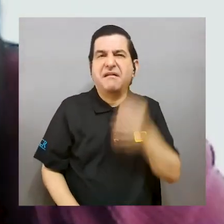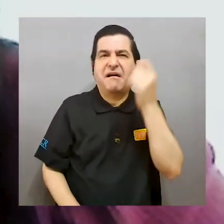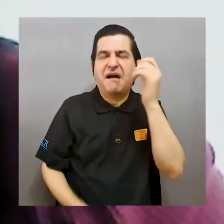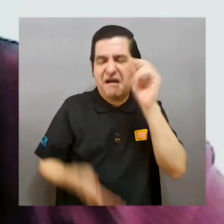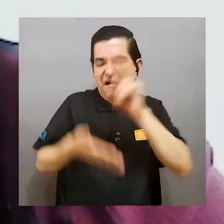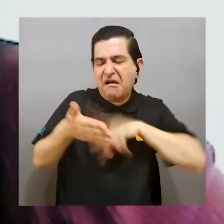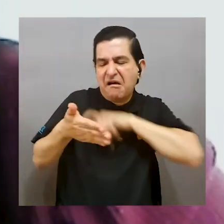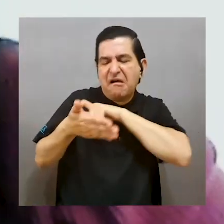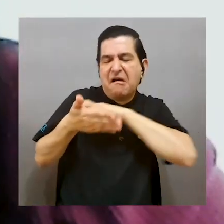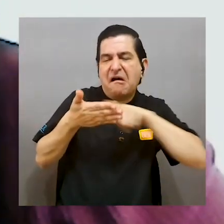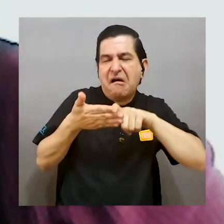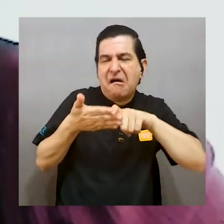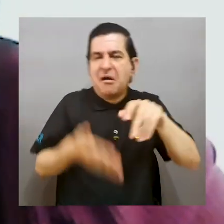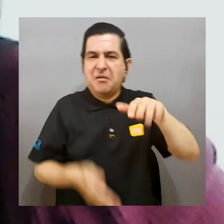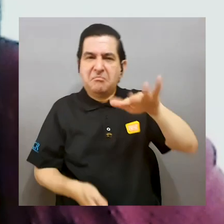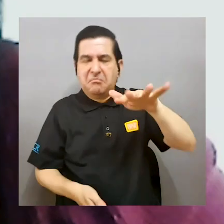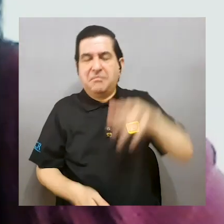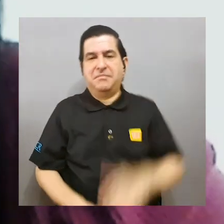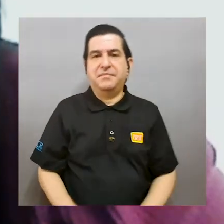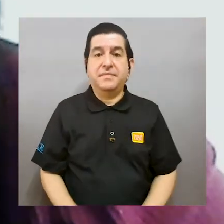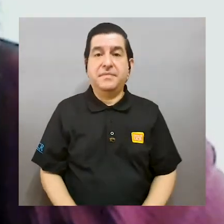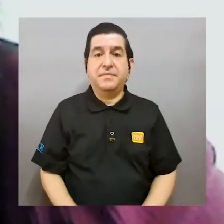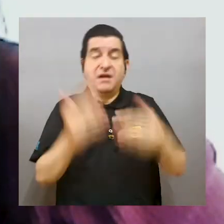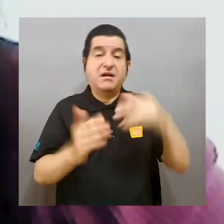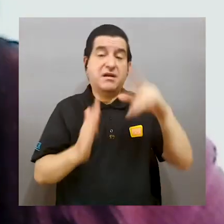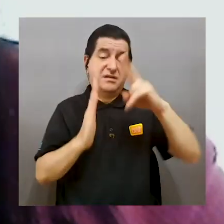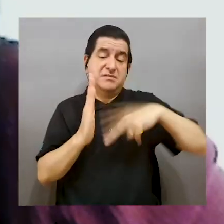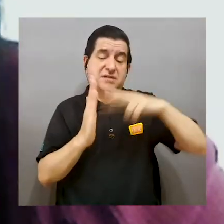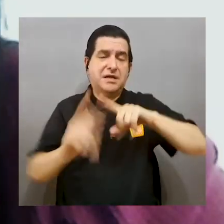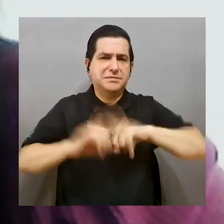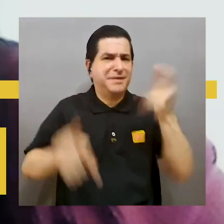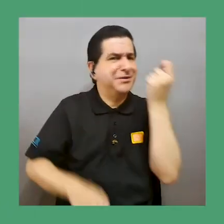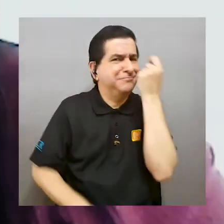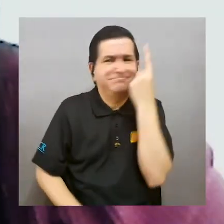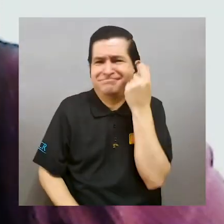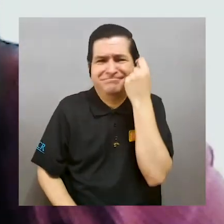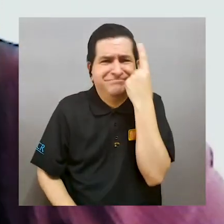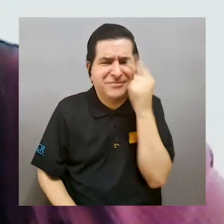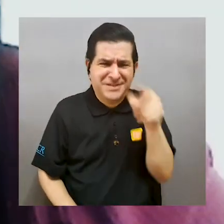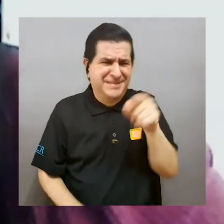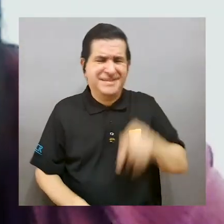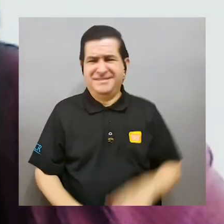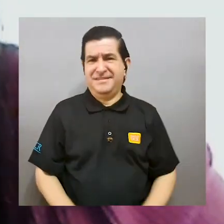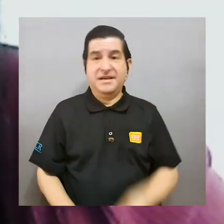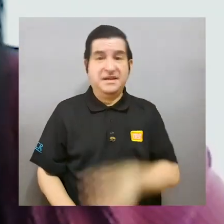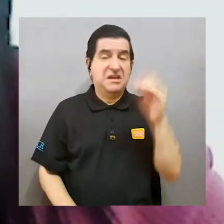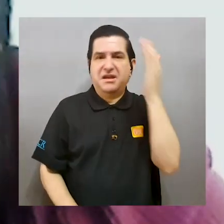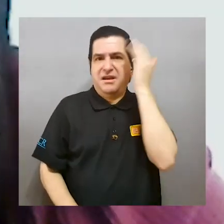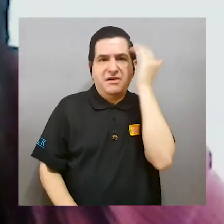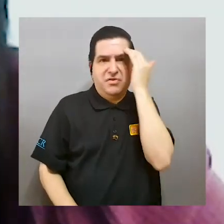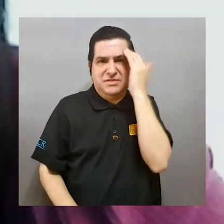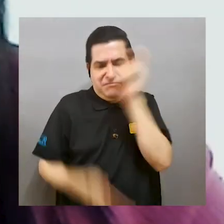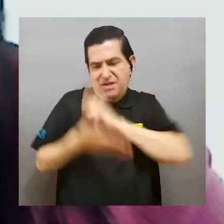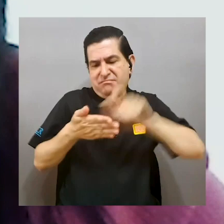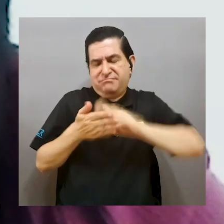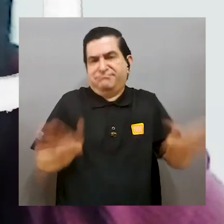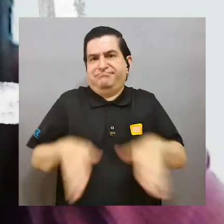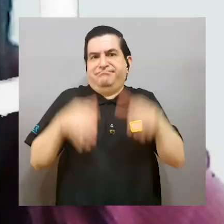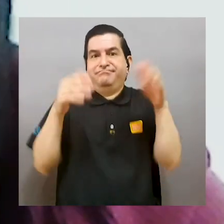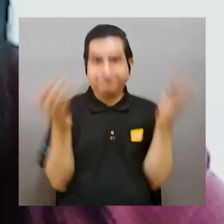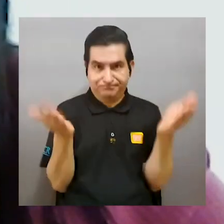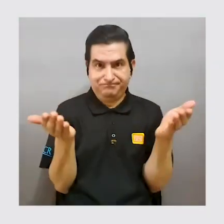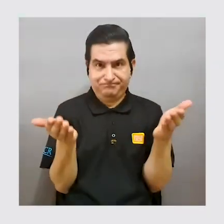a decodificar, aprendieron a escribir, ¿verdad? Aprendieron a leer, pero no entendían lo que estaban leyendo y no sabían